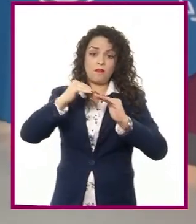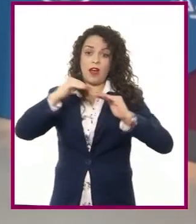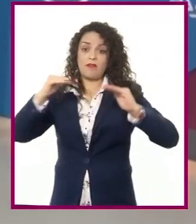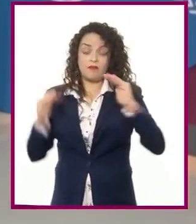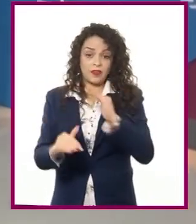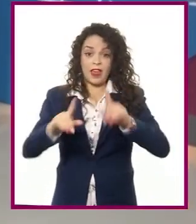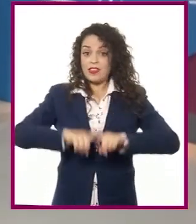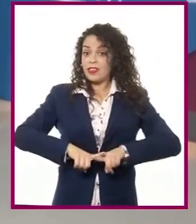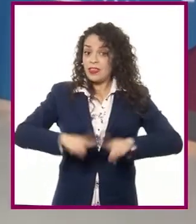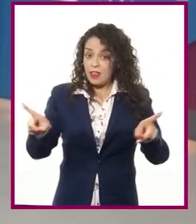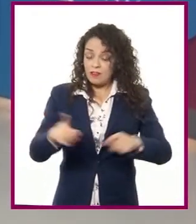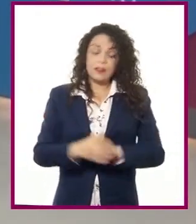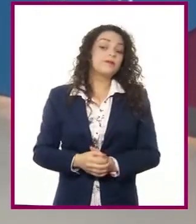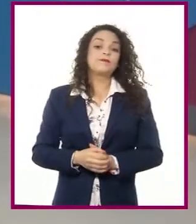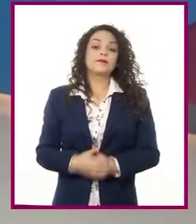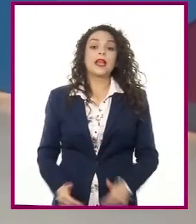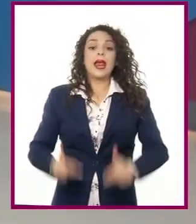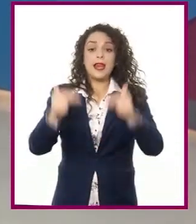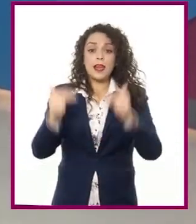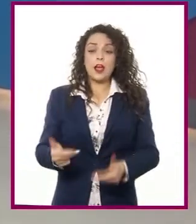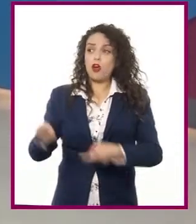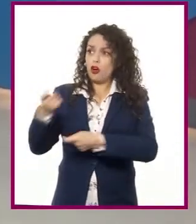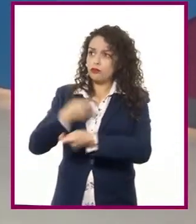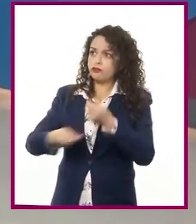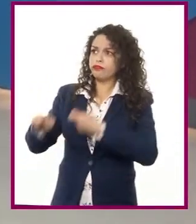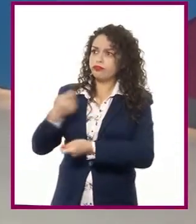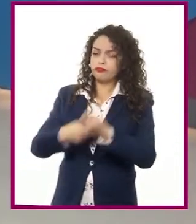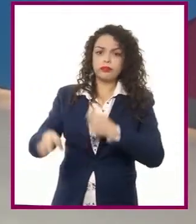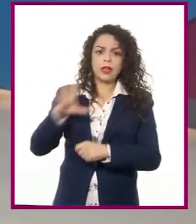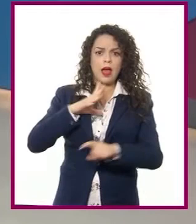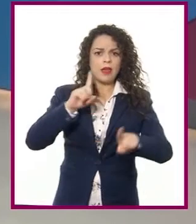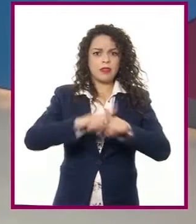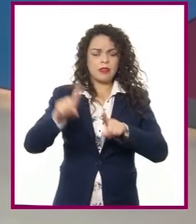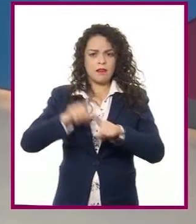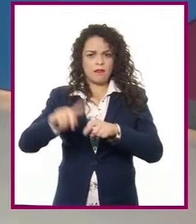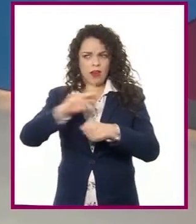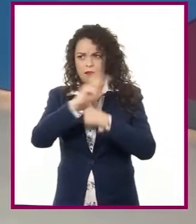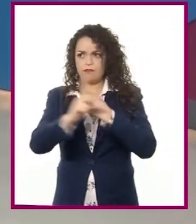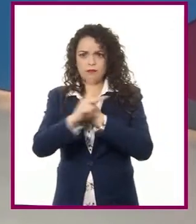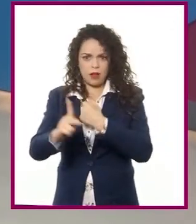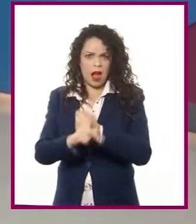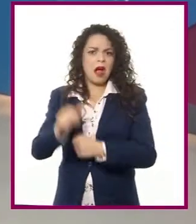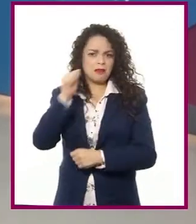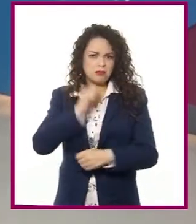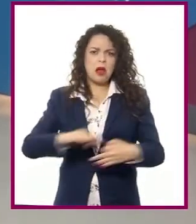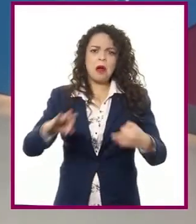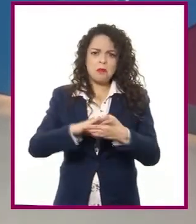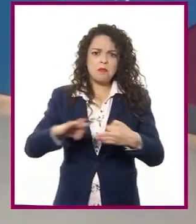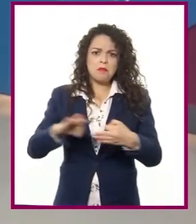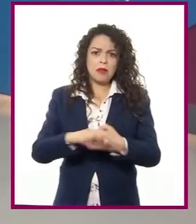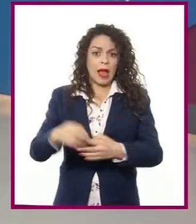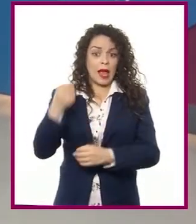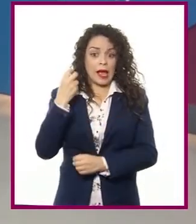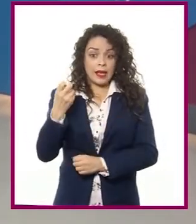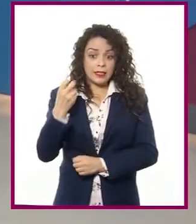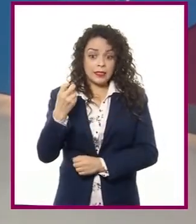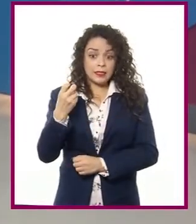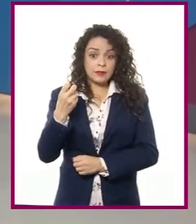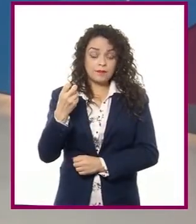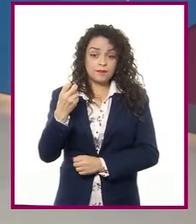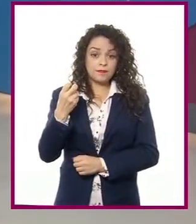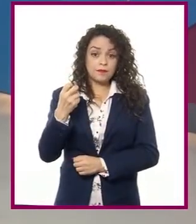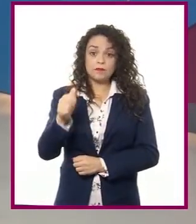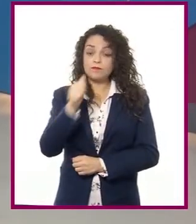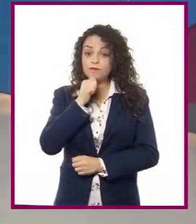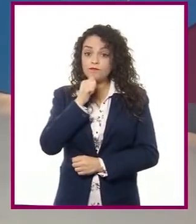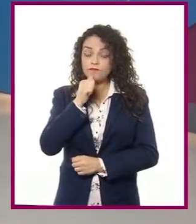pesar de que el intercambio comercial ha sido una constante entre los diversos países del mundo, este no se había dado con la magnitud con que lo ha hecho desde